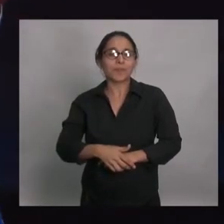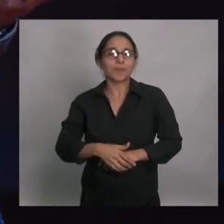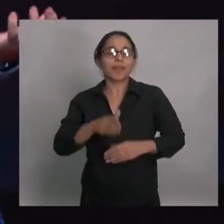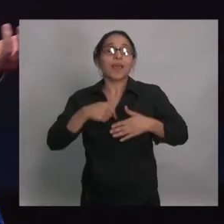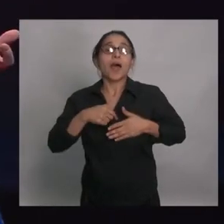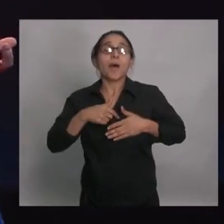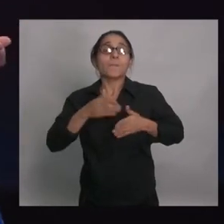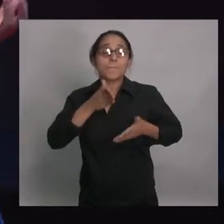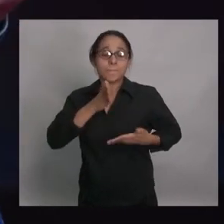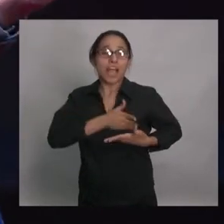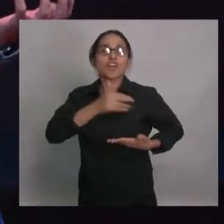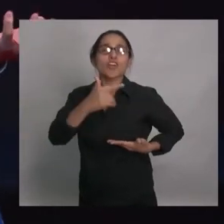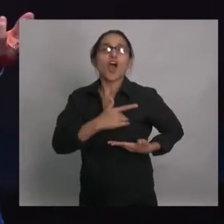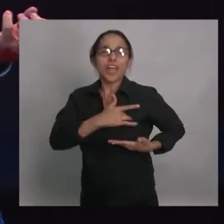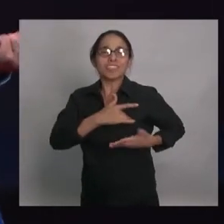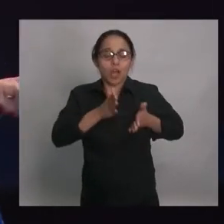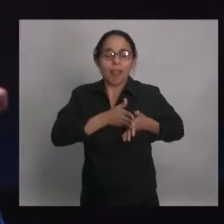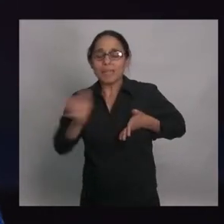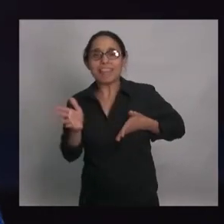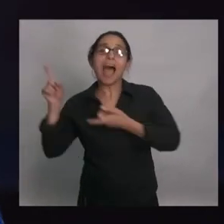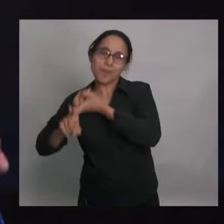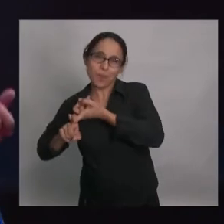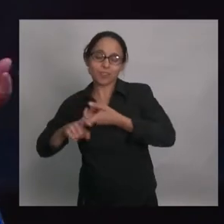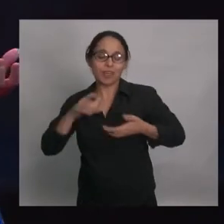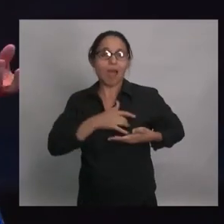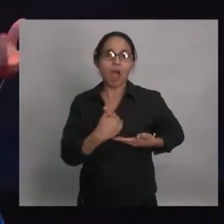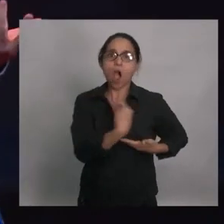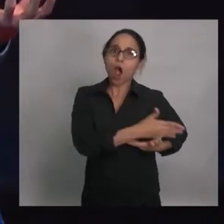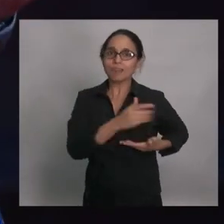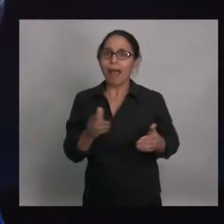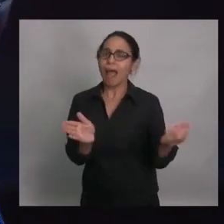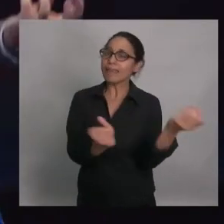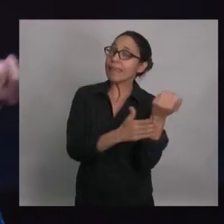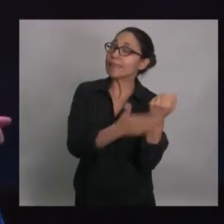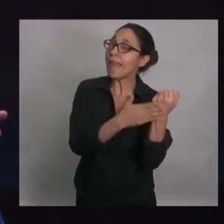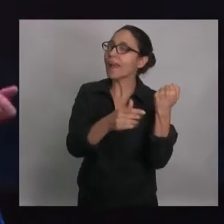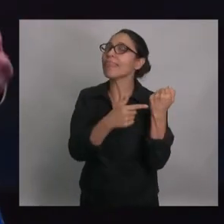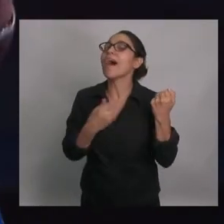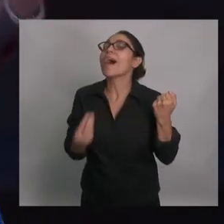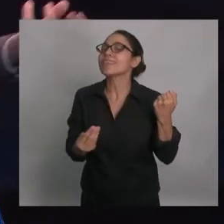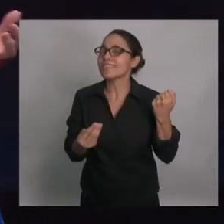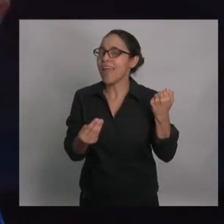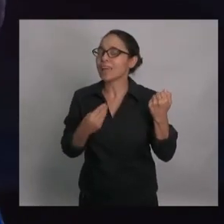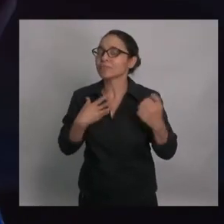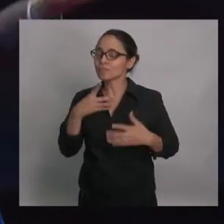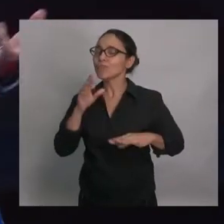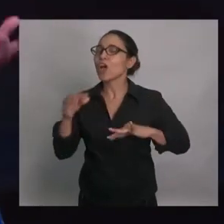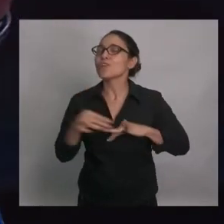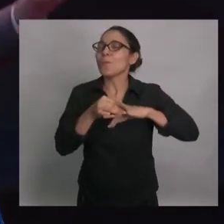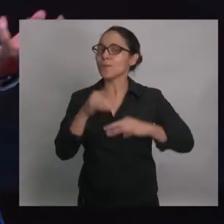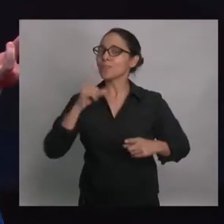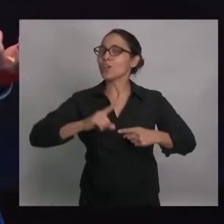la parte la parte de izquierda es la es el compromiso político el